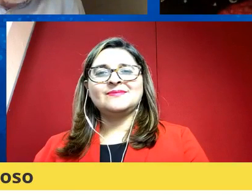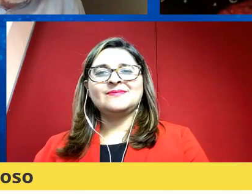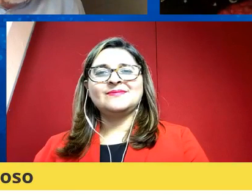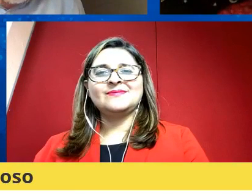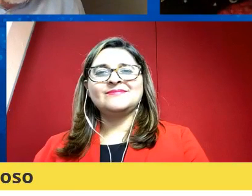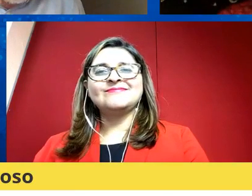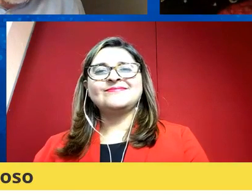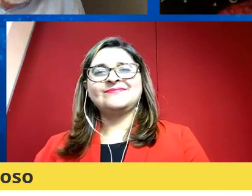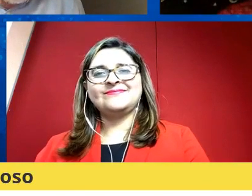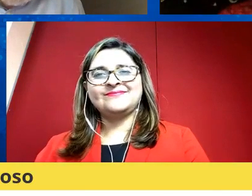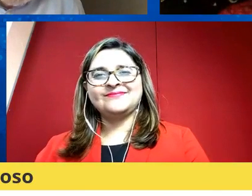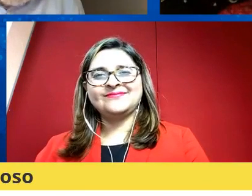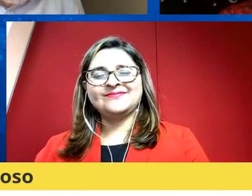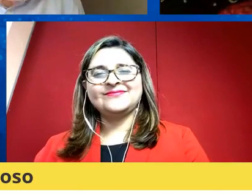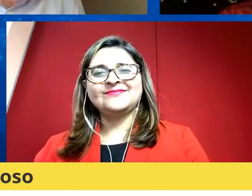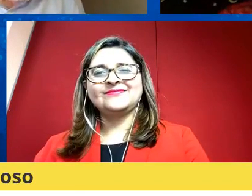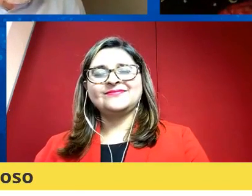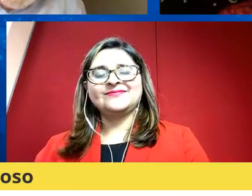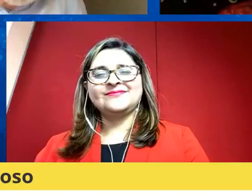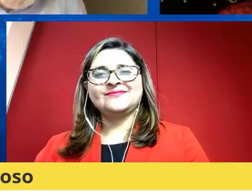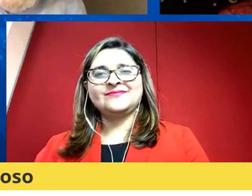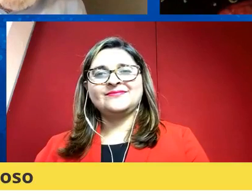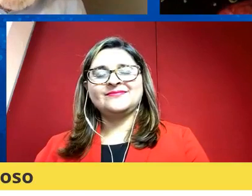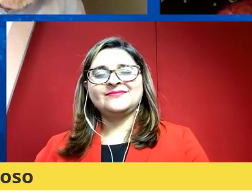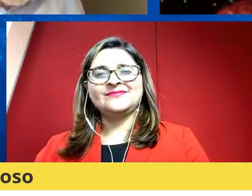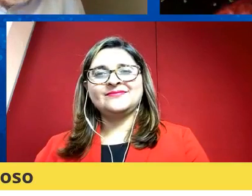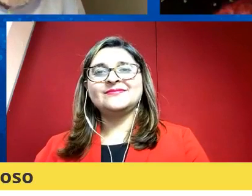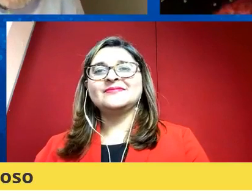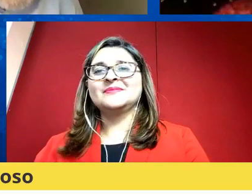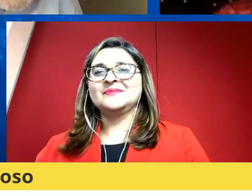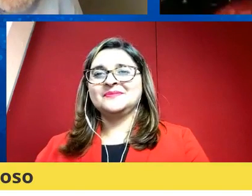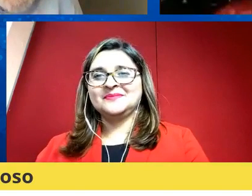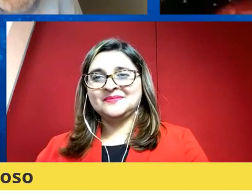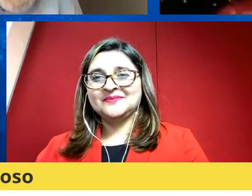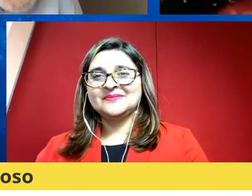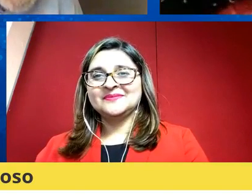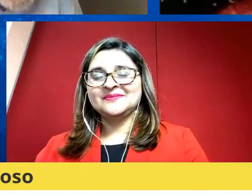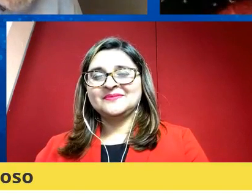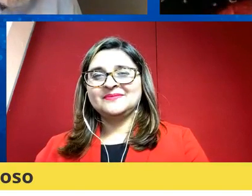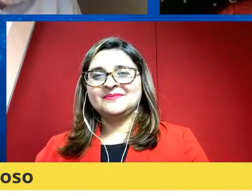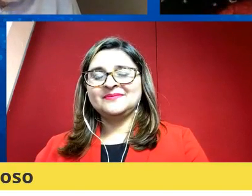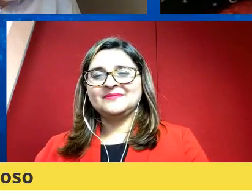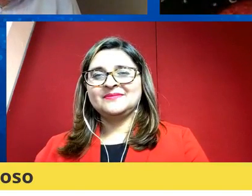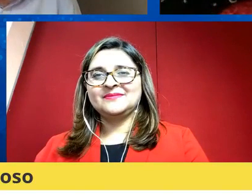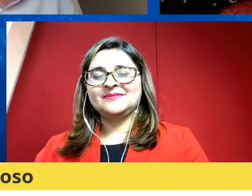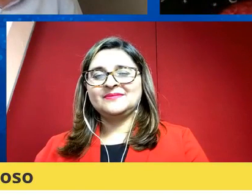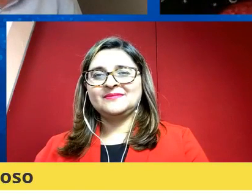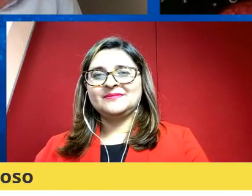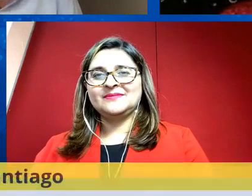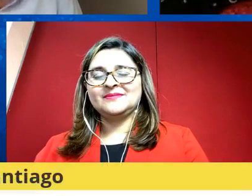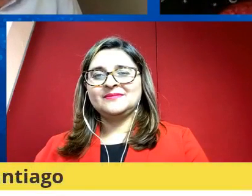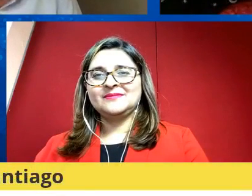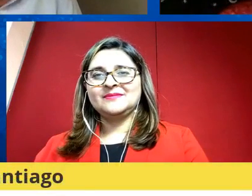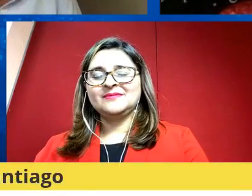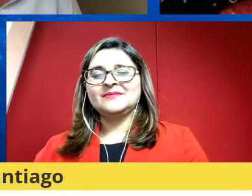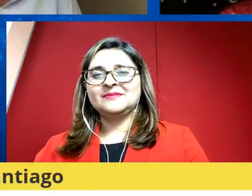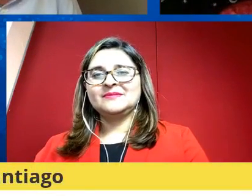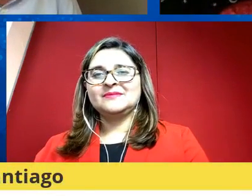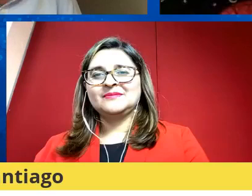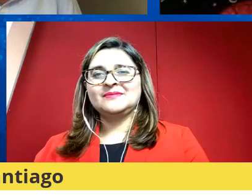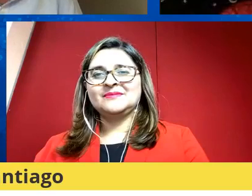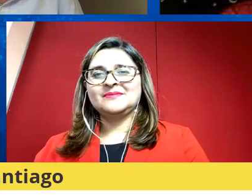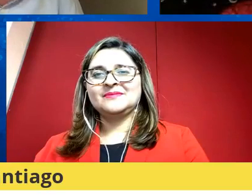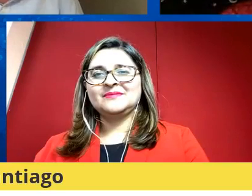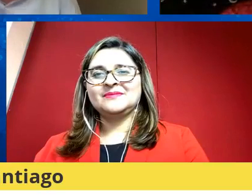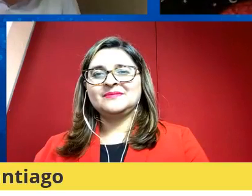el hacha. Así que a la hora de votar, uno tendría que darle una vuelta un poquito más allá por quién está votando,